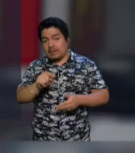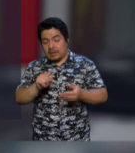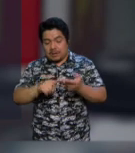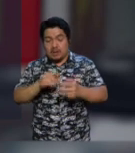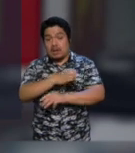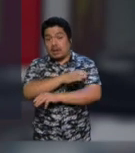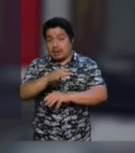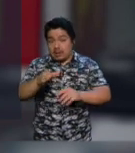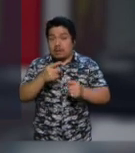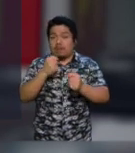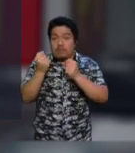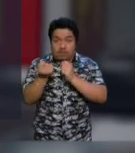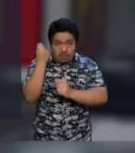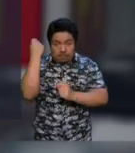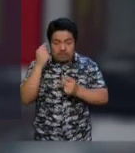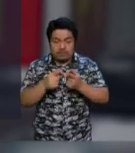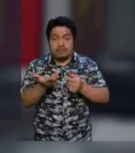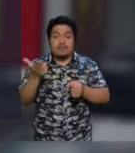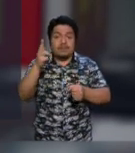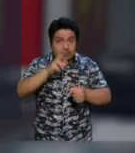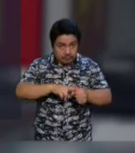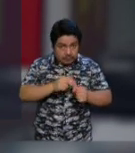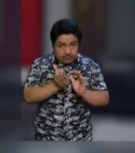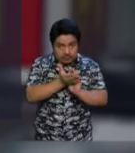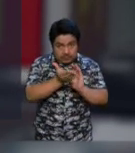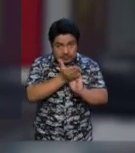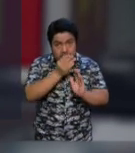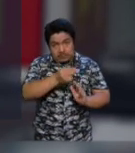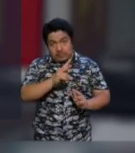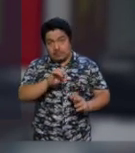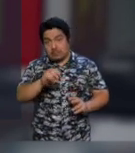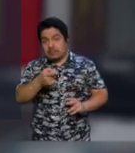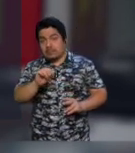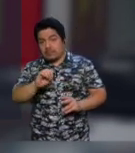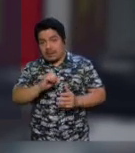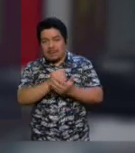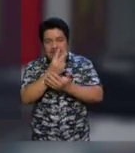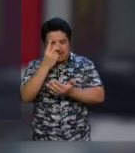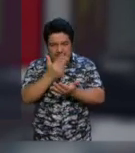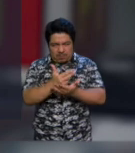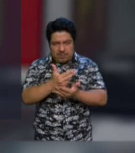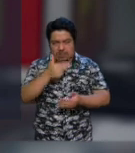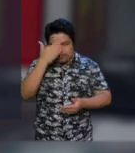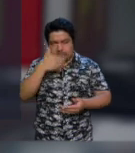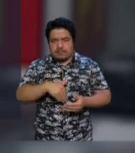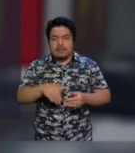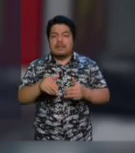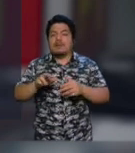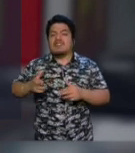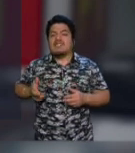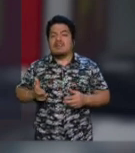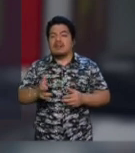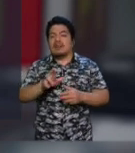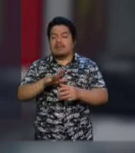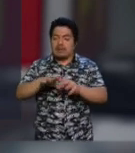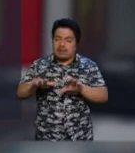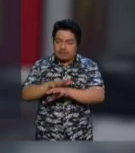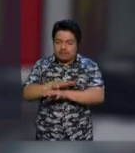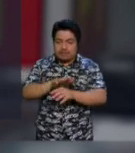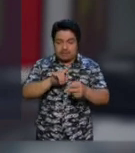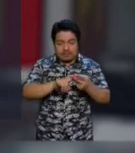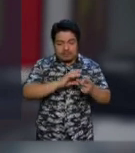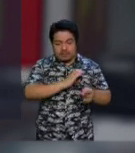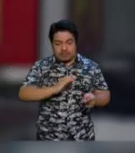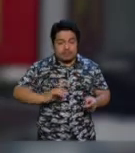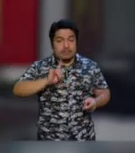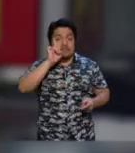campo, la construcción del hospital Rovirosa en Villahermosa e invertir en infraestructura para el dragado de ríos. Por su parte, la candidata